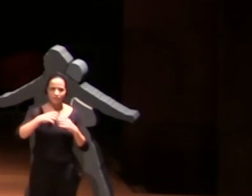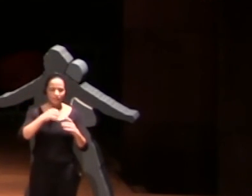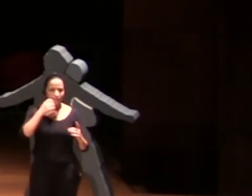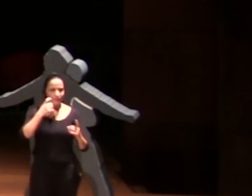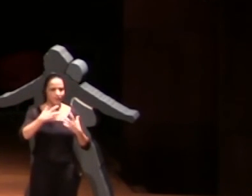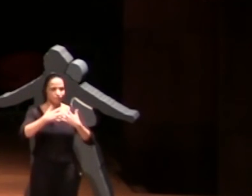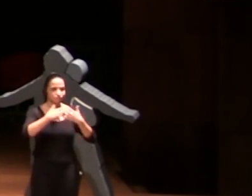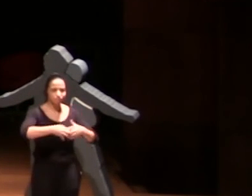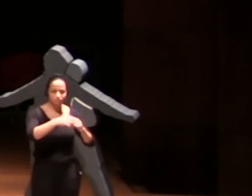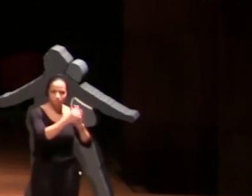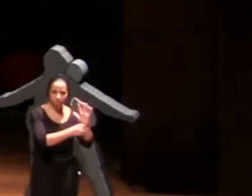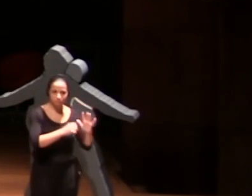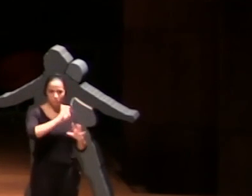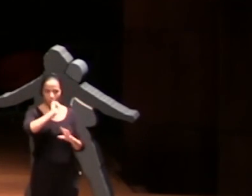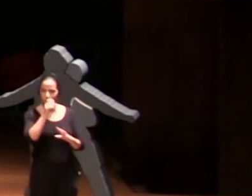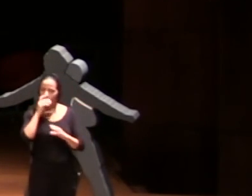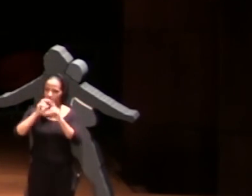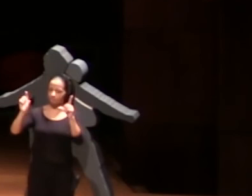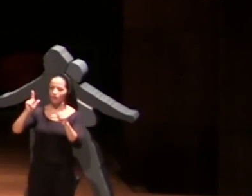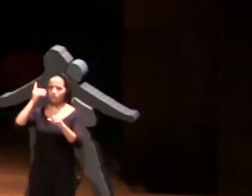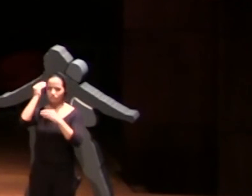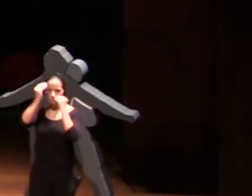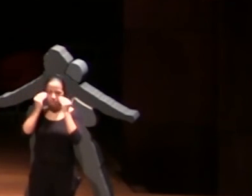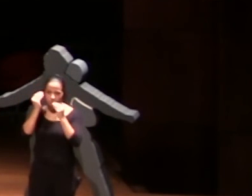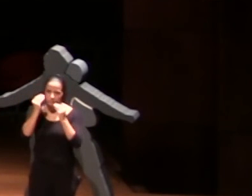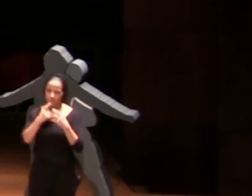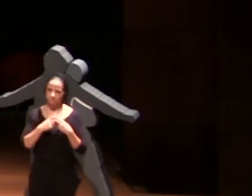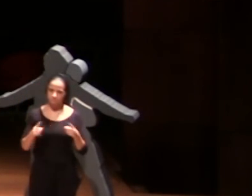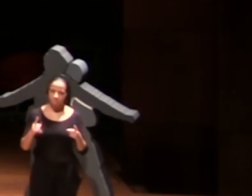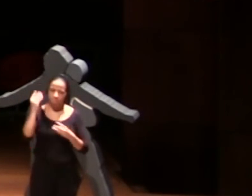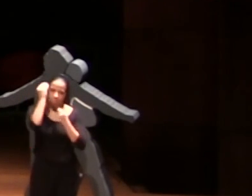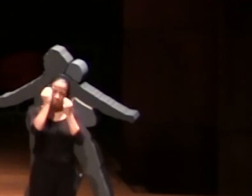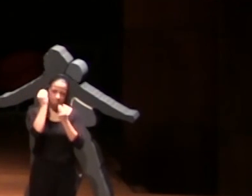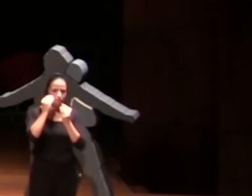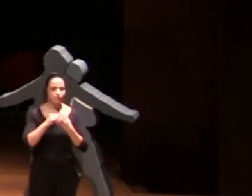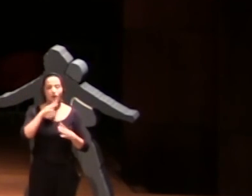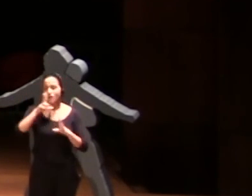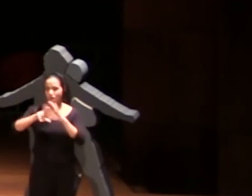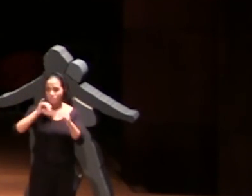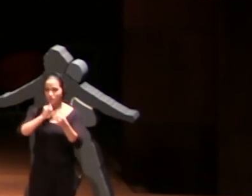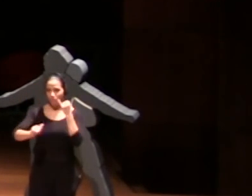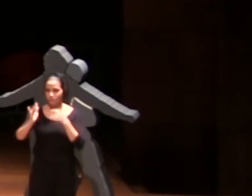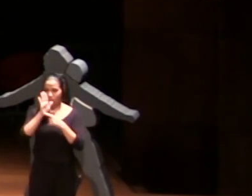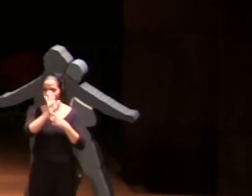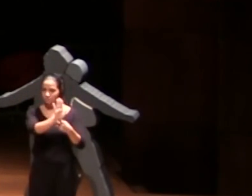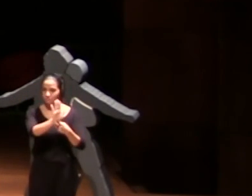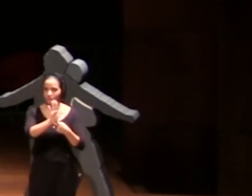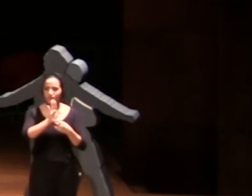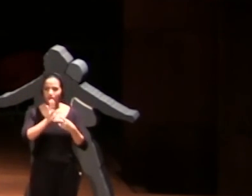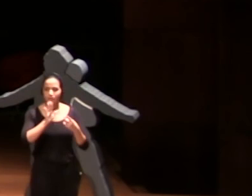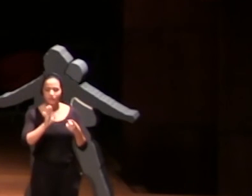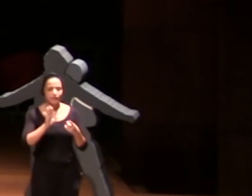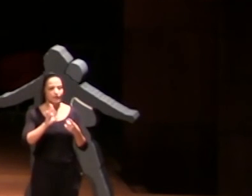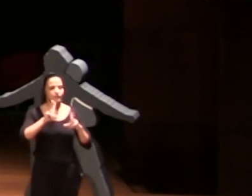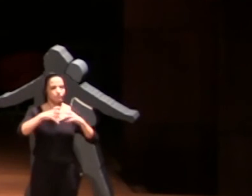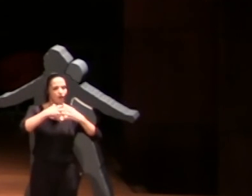fundamento. El último vídeo que quería presentaros es pues, la detección automática en